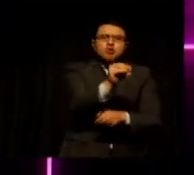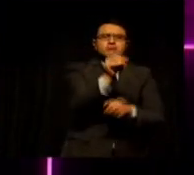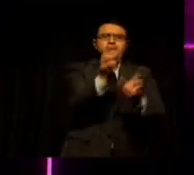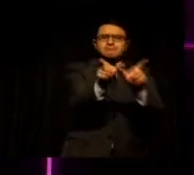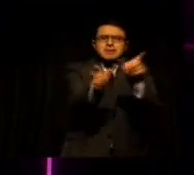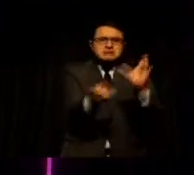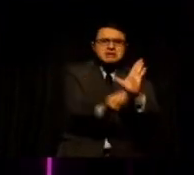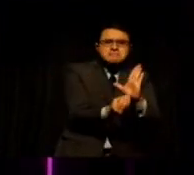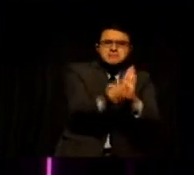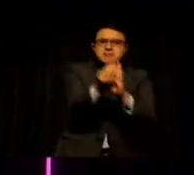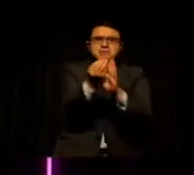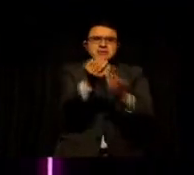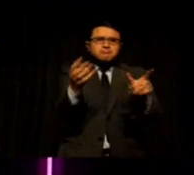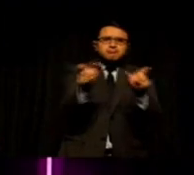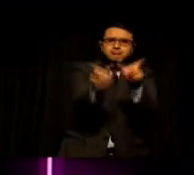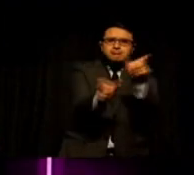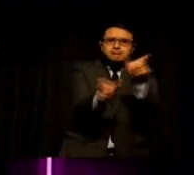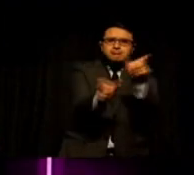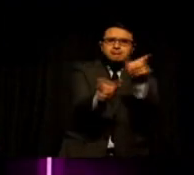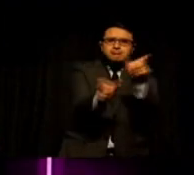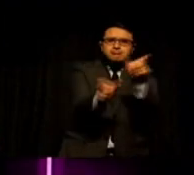esta mañana